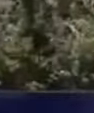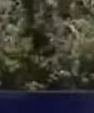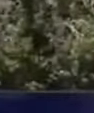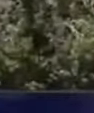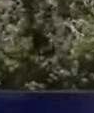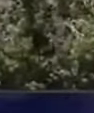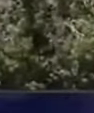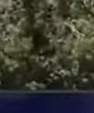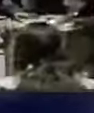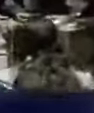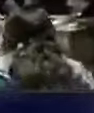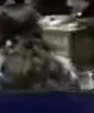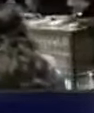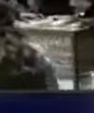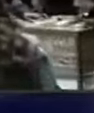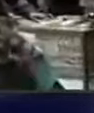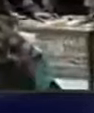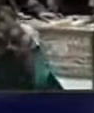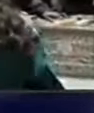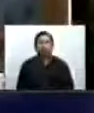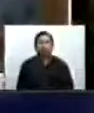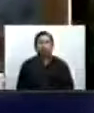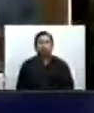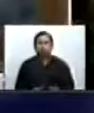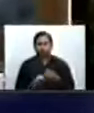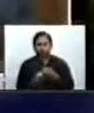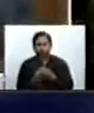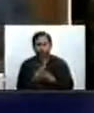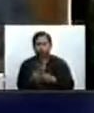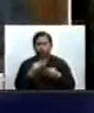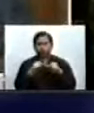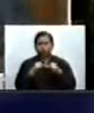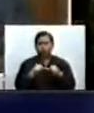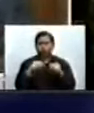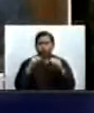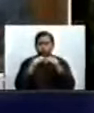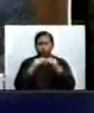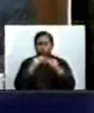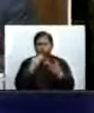la soberanía económica. Crecimiento con estabilidad.